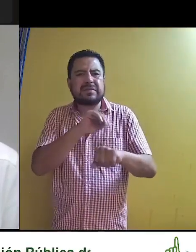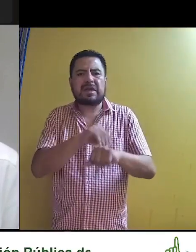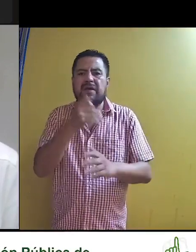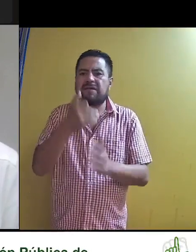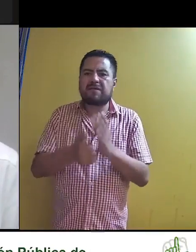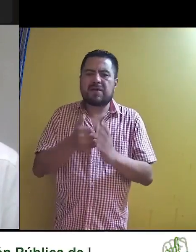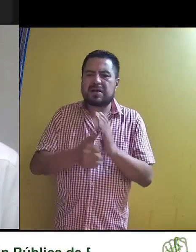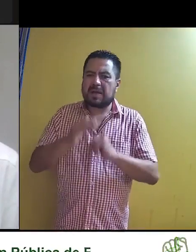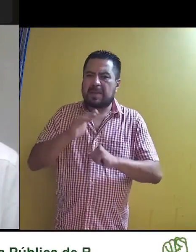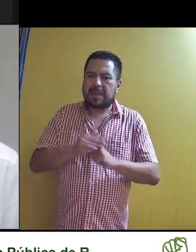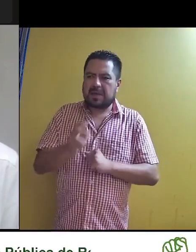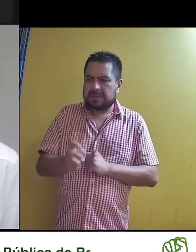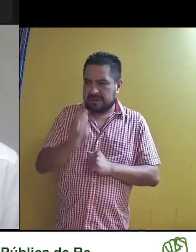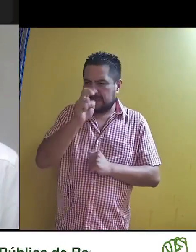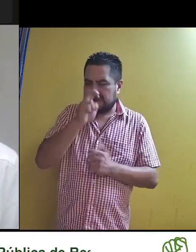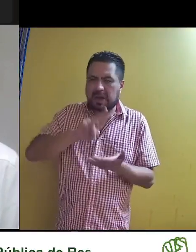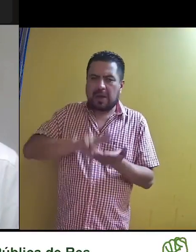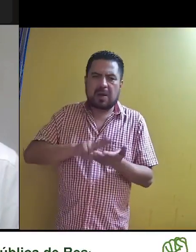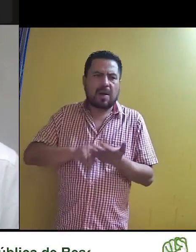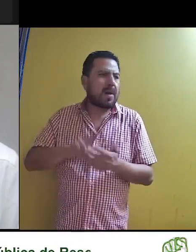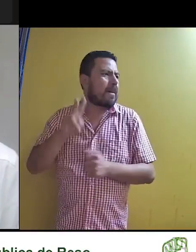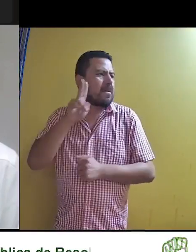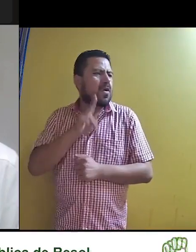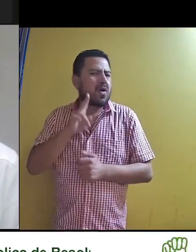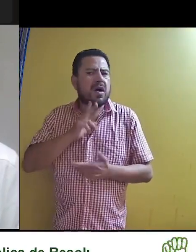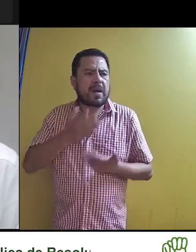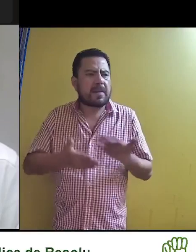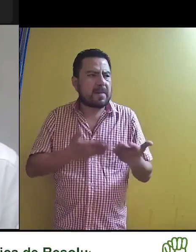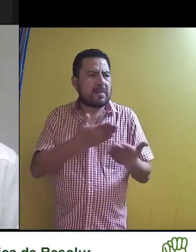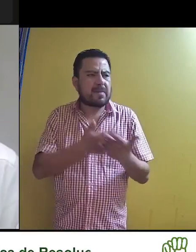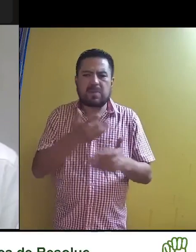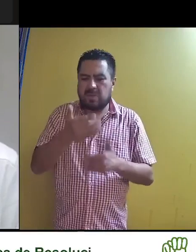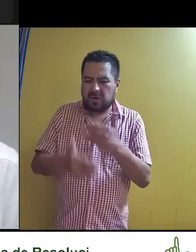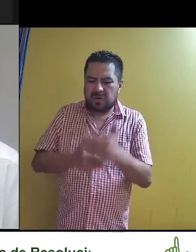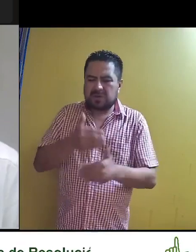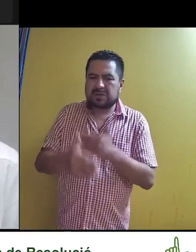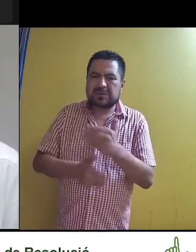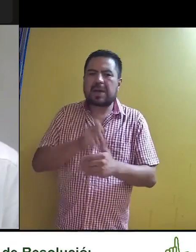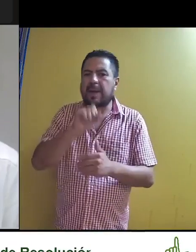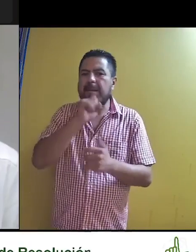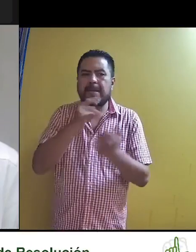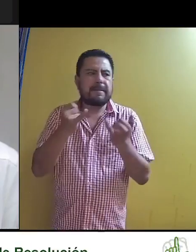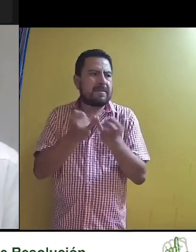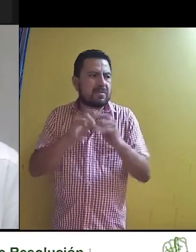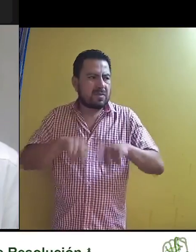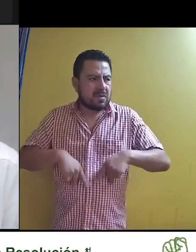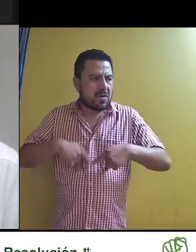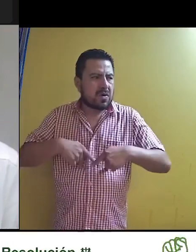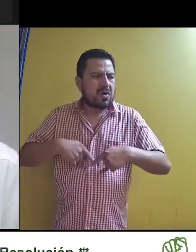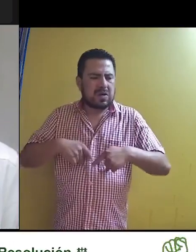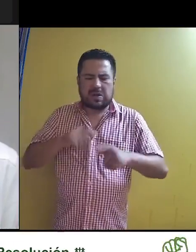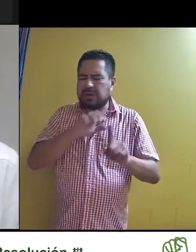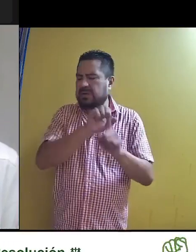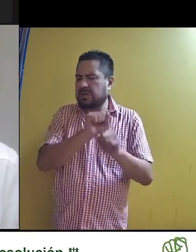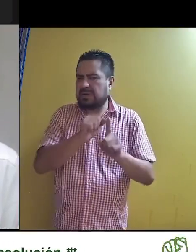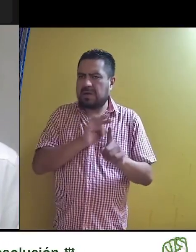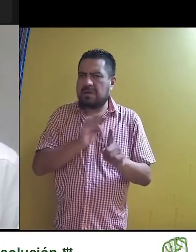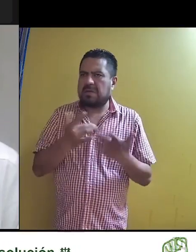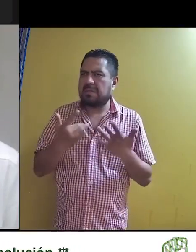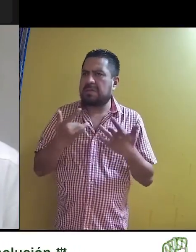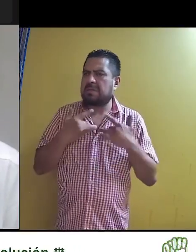de exhaustividad en la valoración de las pruebas aportadas en el procedimiento y por la vulneración al principio de presunción de